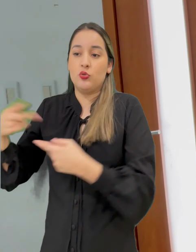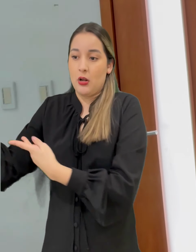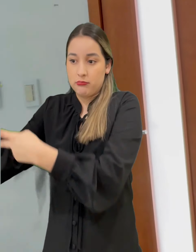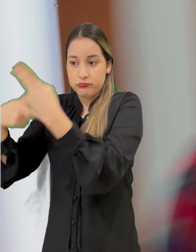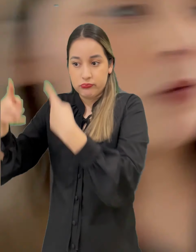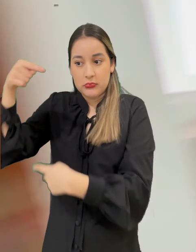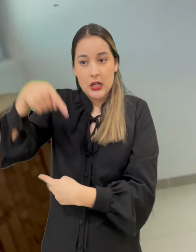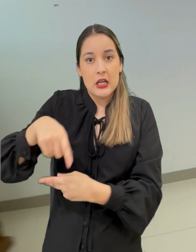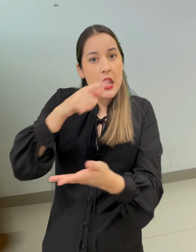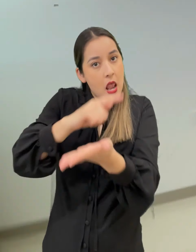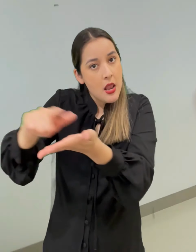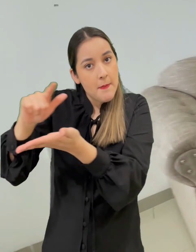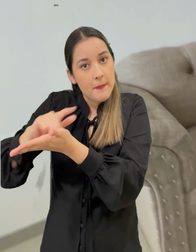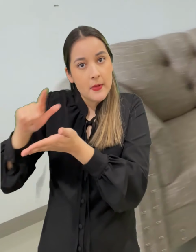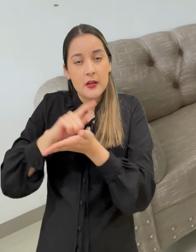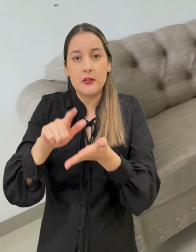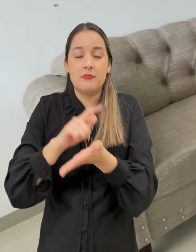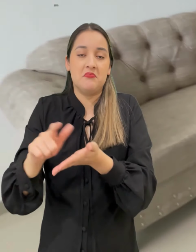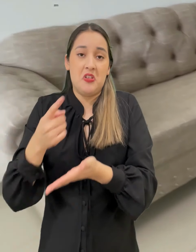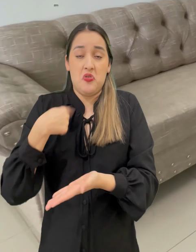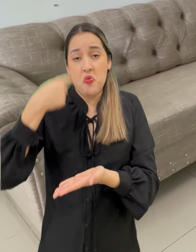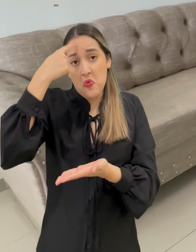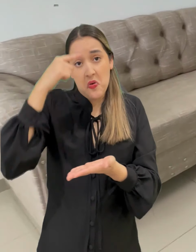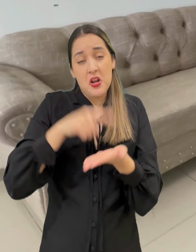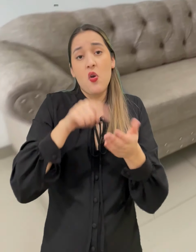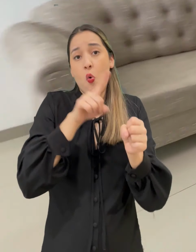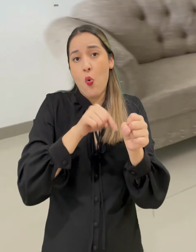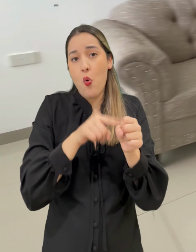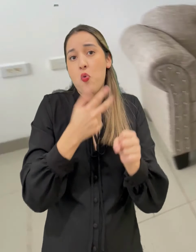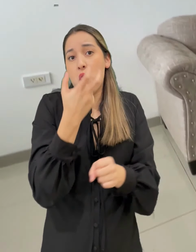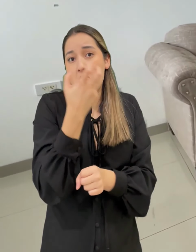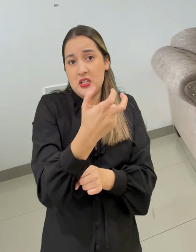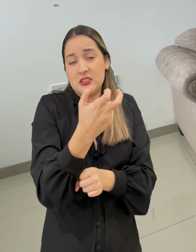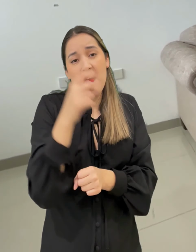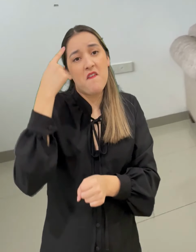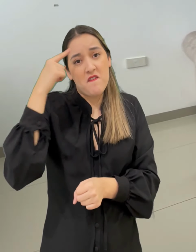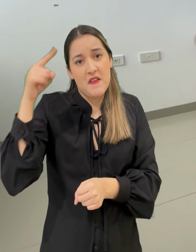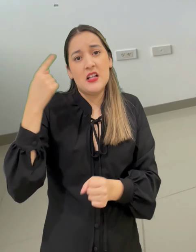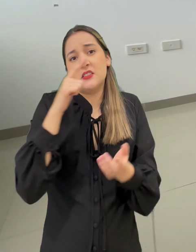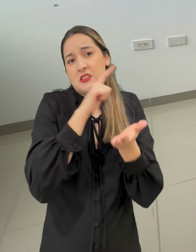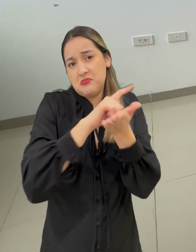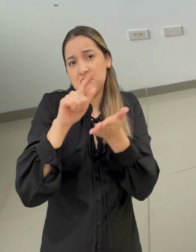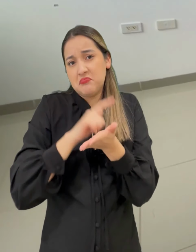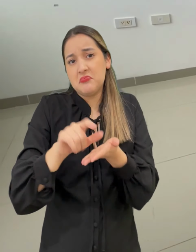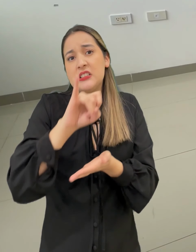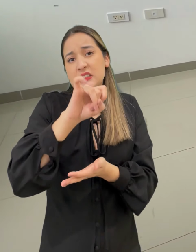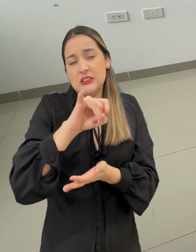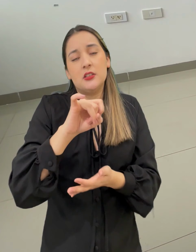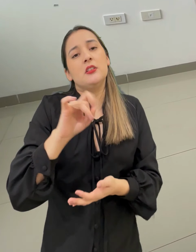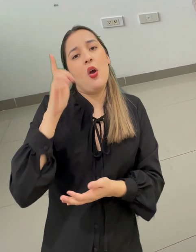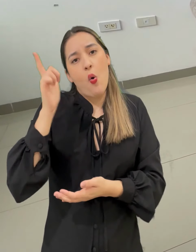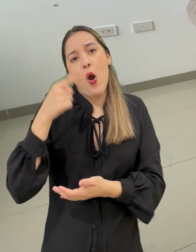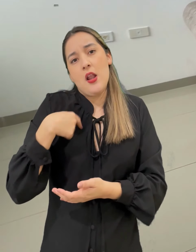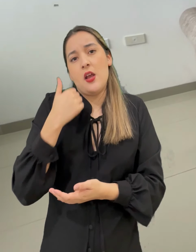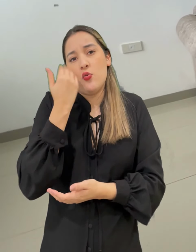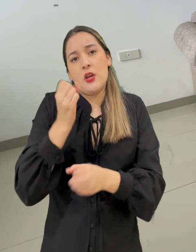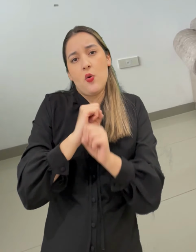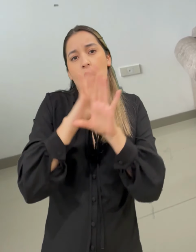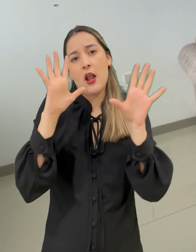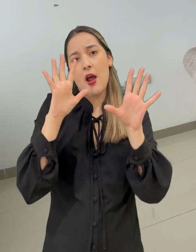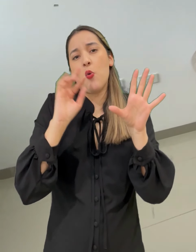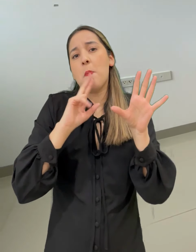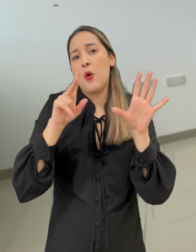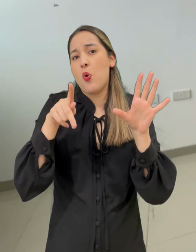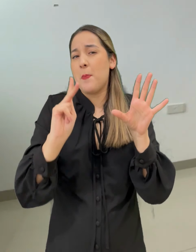creo que este color va a durar un poquito más así se va a mantener si me hubiera gustado un poquito más clarito pero está bien me